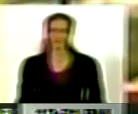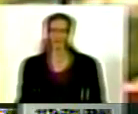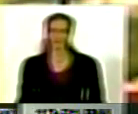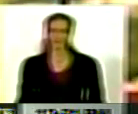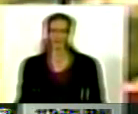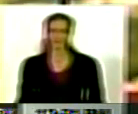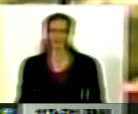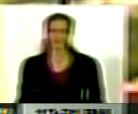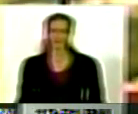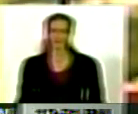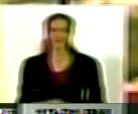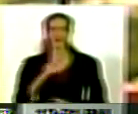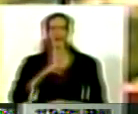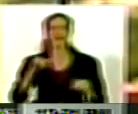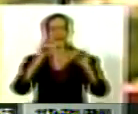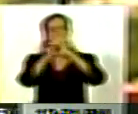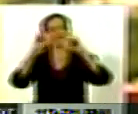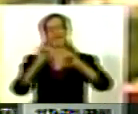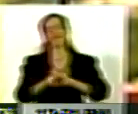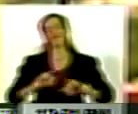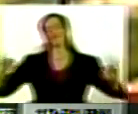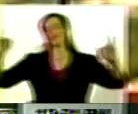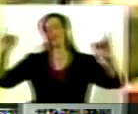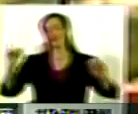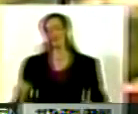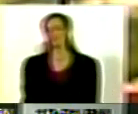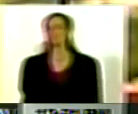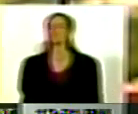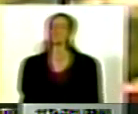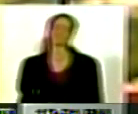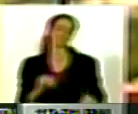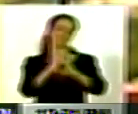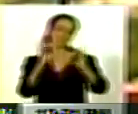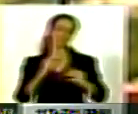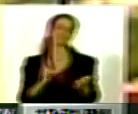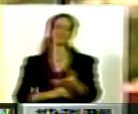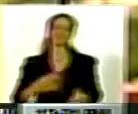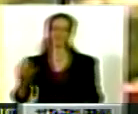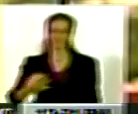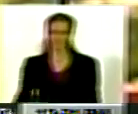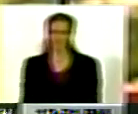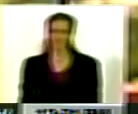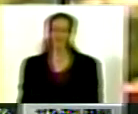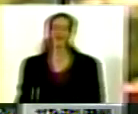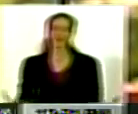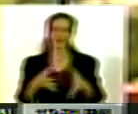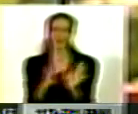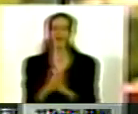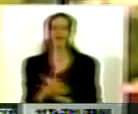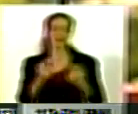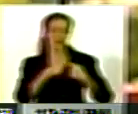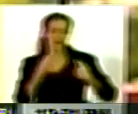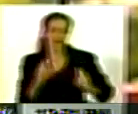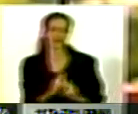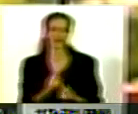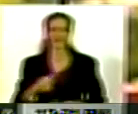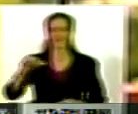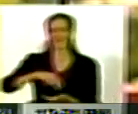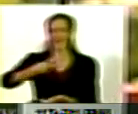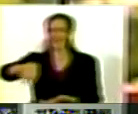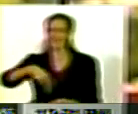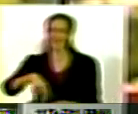Somos suma felicidad. Suma felicidad, presidente. Más nada, la felicidad. Movimiento Corazón